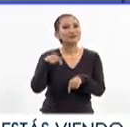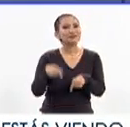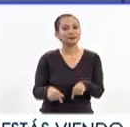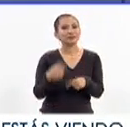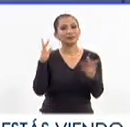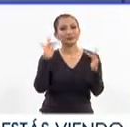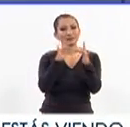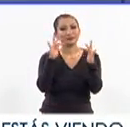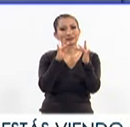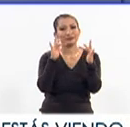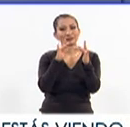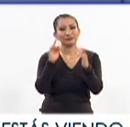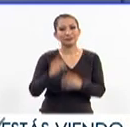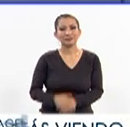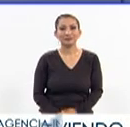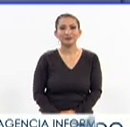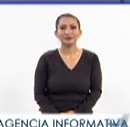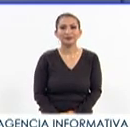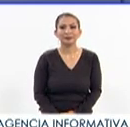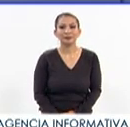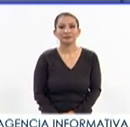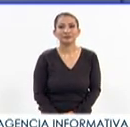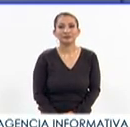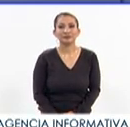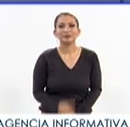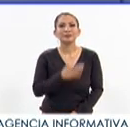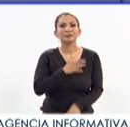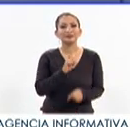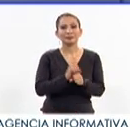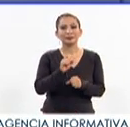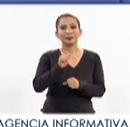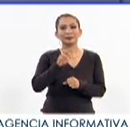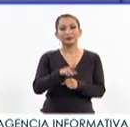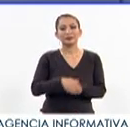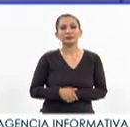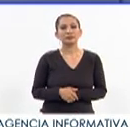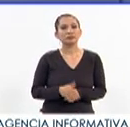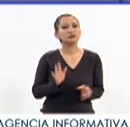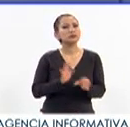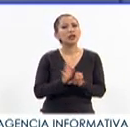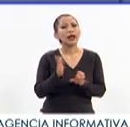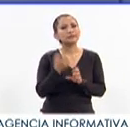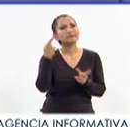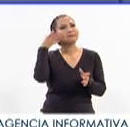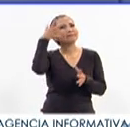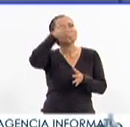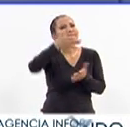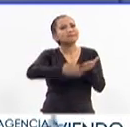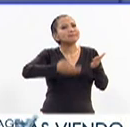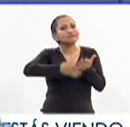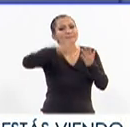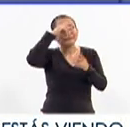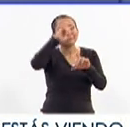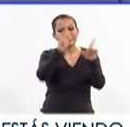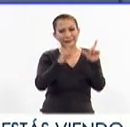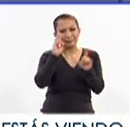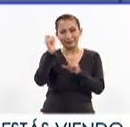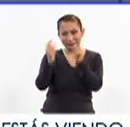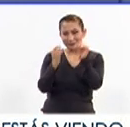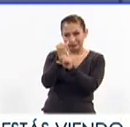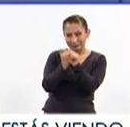acompañe vía tecnológica. Buenos días, Omar. Pues, ¿cuáles son los grandes retos que enfrenta el país? Hemos estado viendo